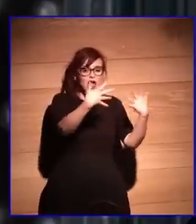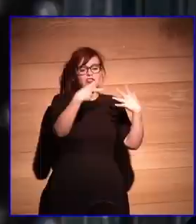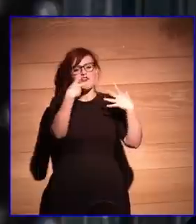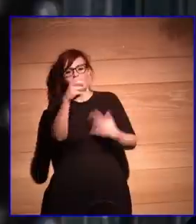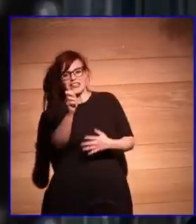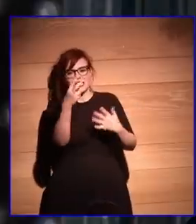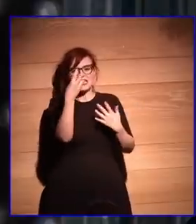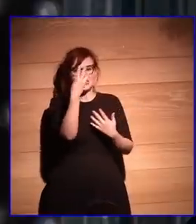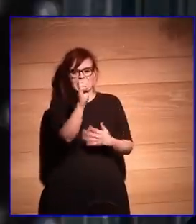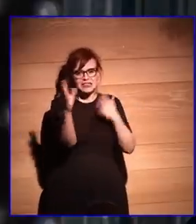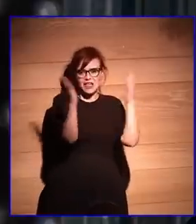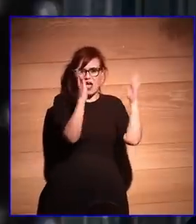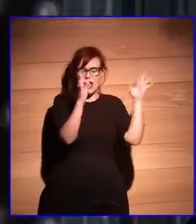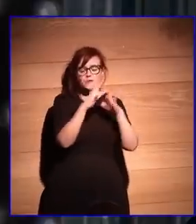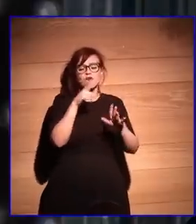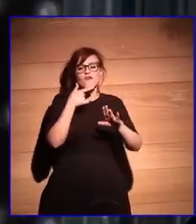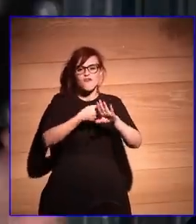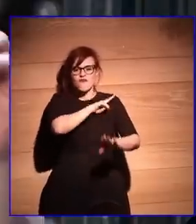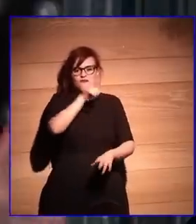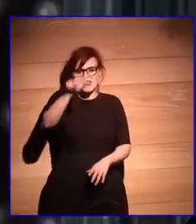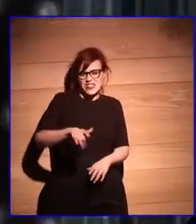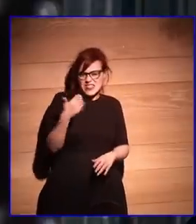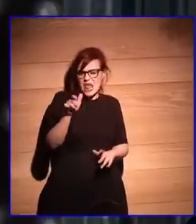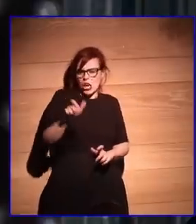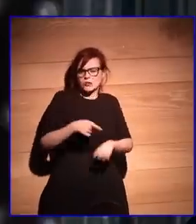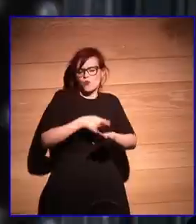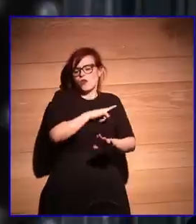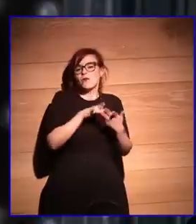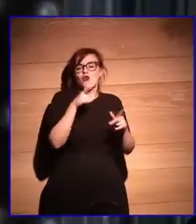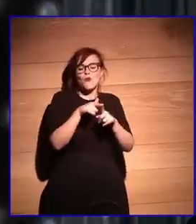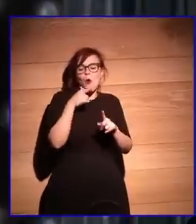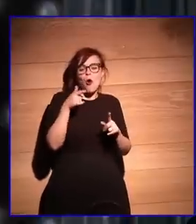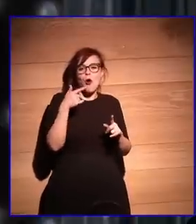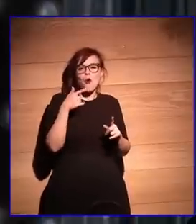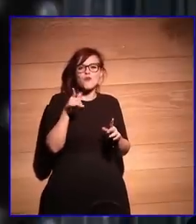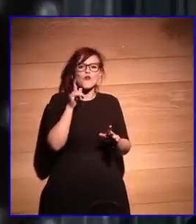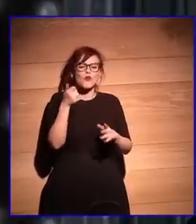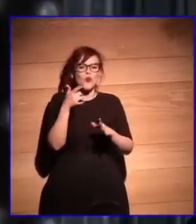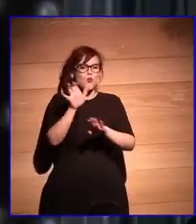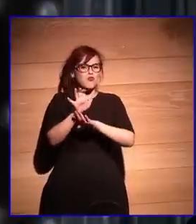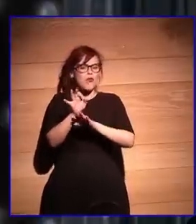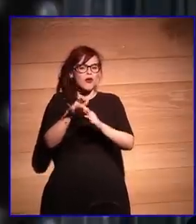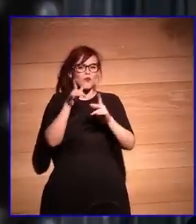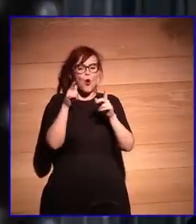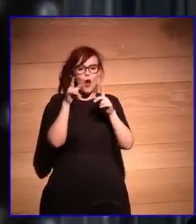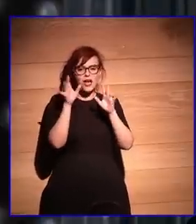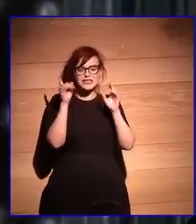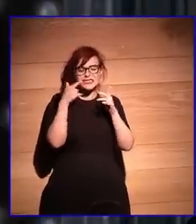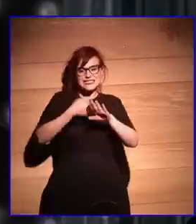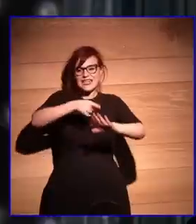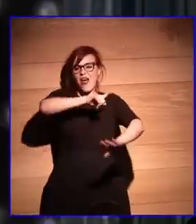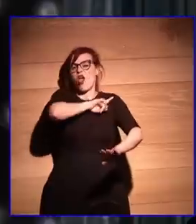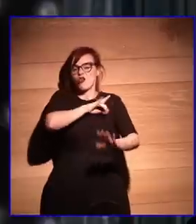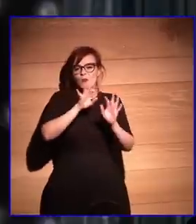30, los villanos son muy extremos, es decir, que lo que tenemos ahí es una caricatura, y curiosamente... Estereotipos... Efectivamente, todo